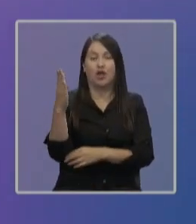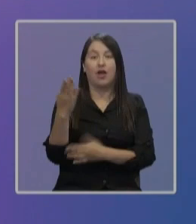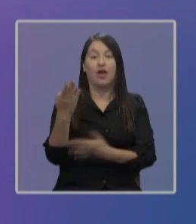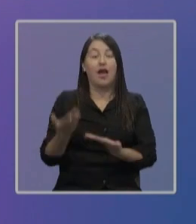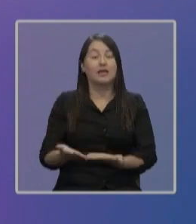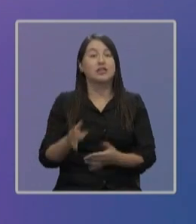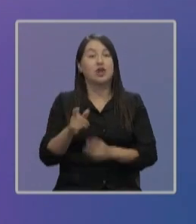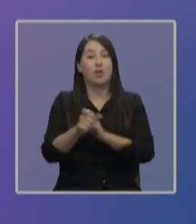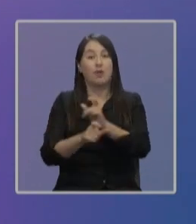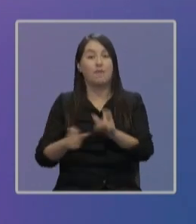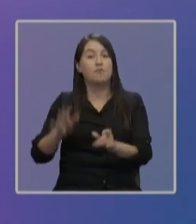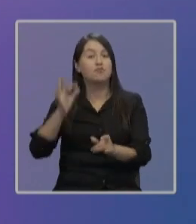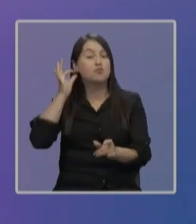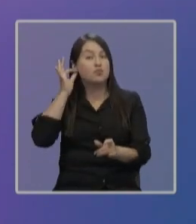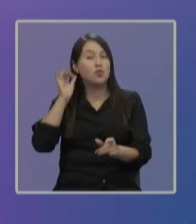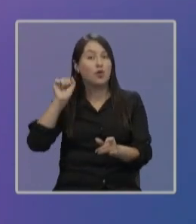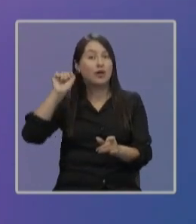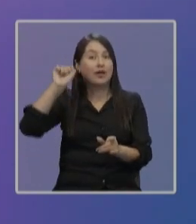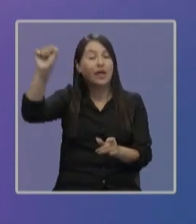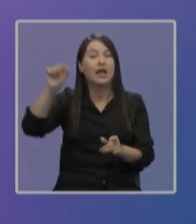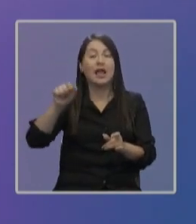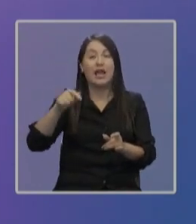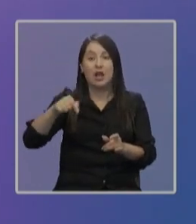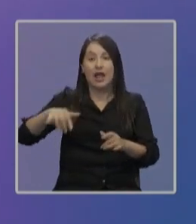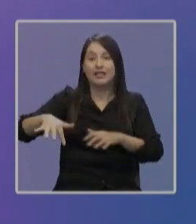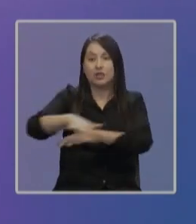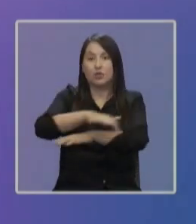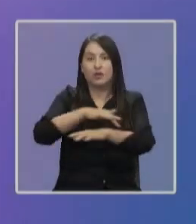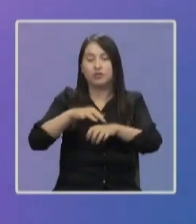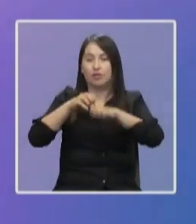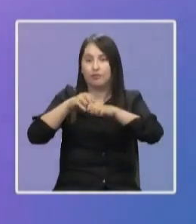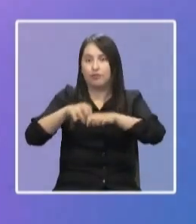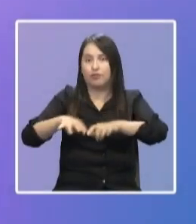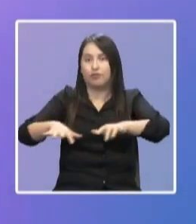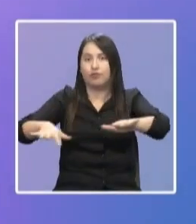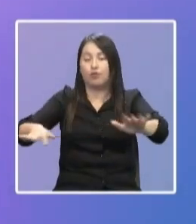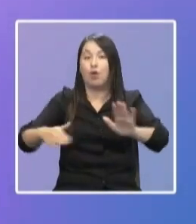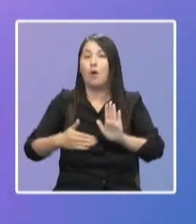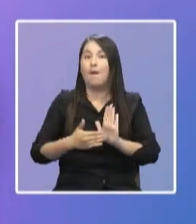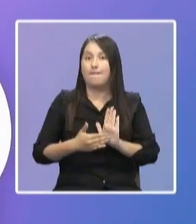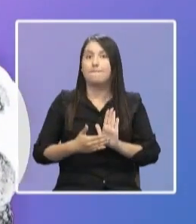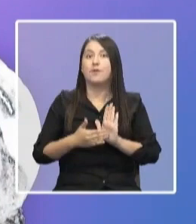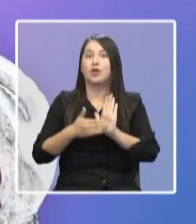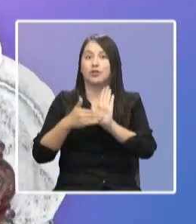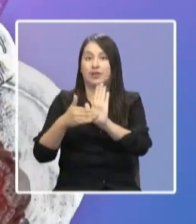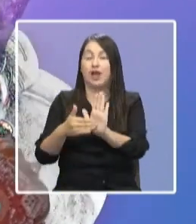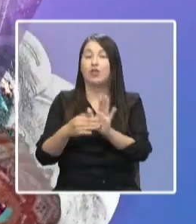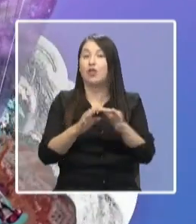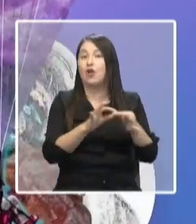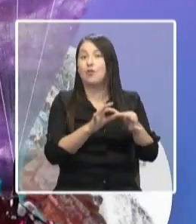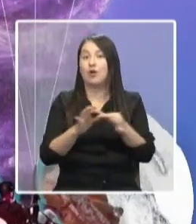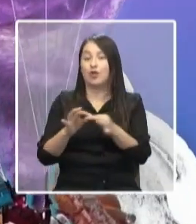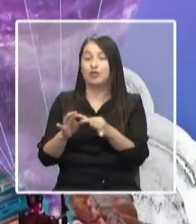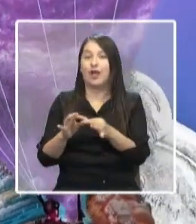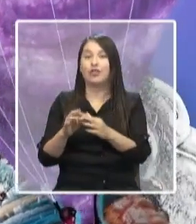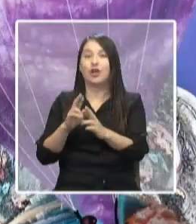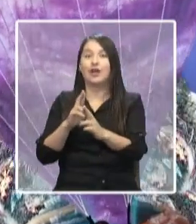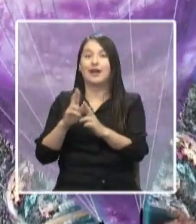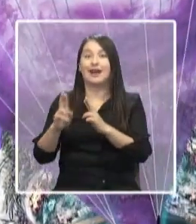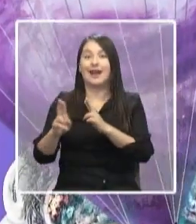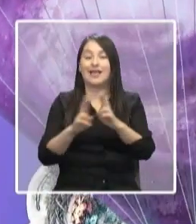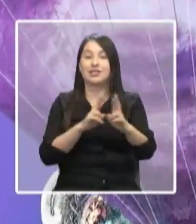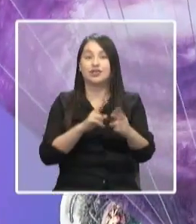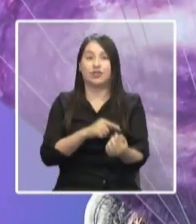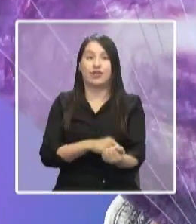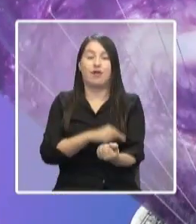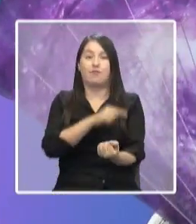habían politizado su situación, demostrando que era producto de relaciones de poder,